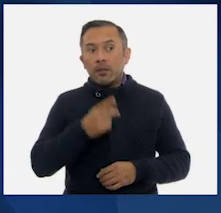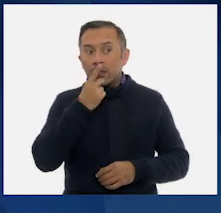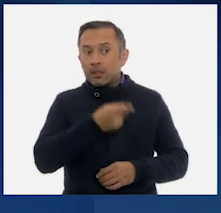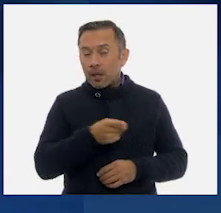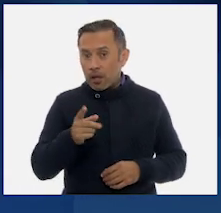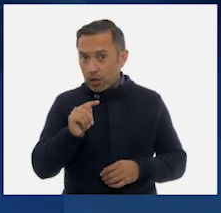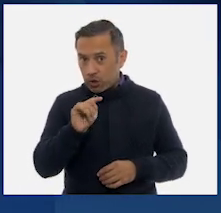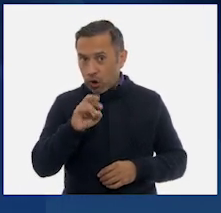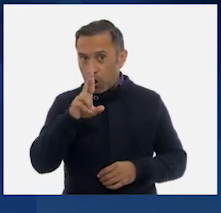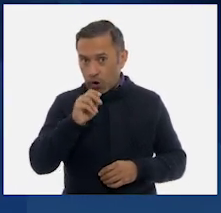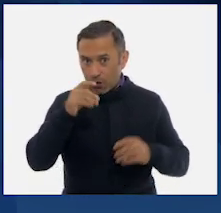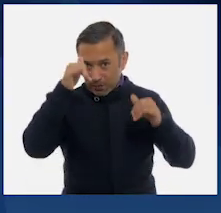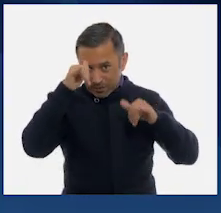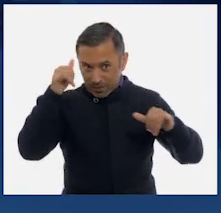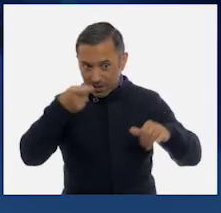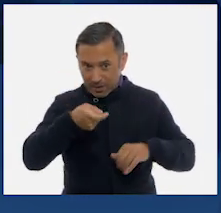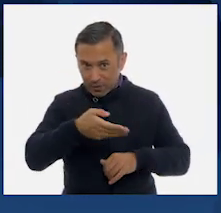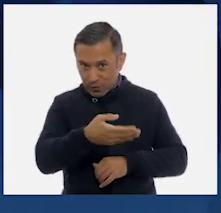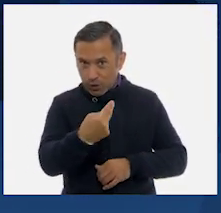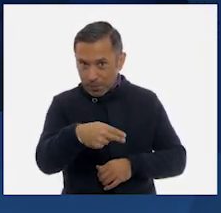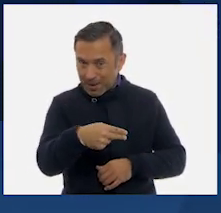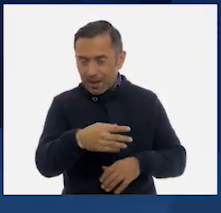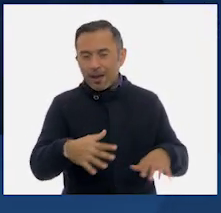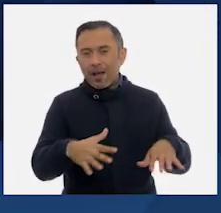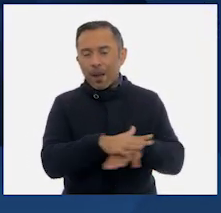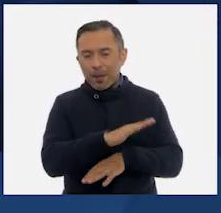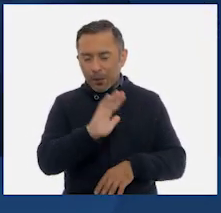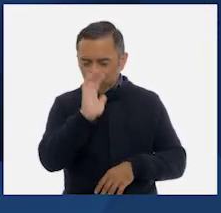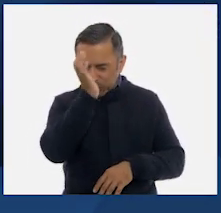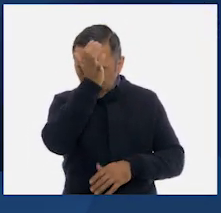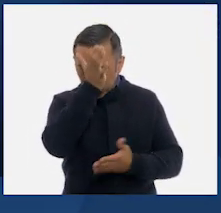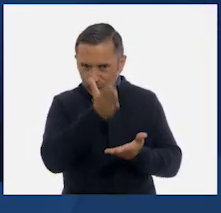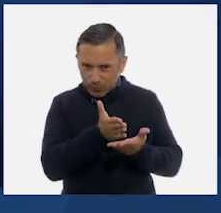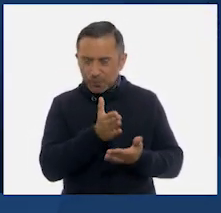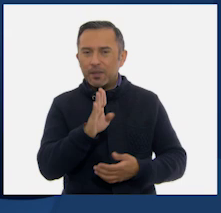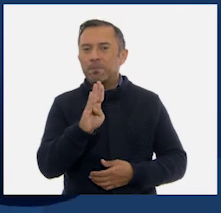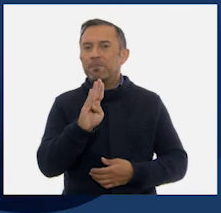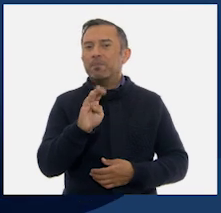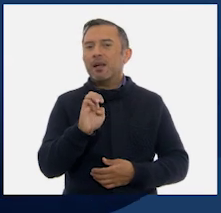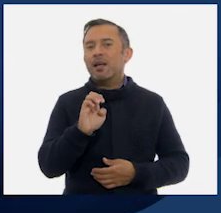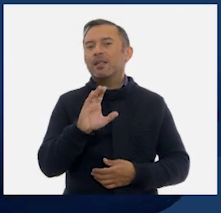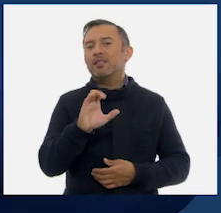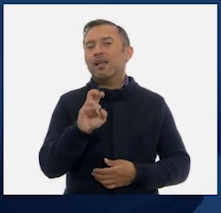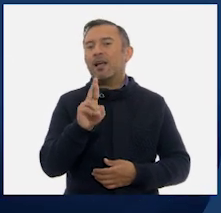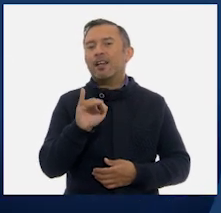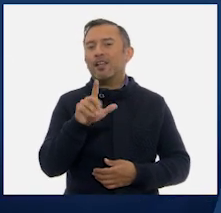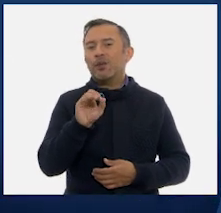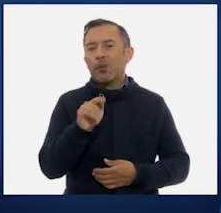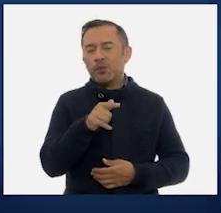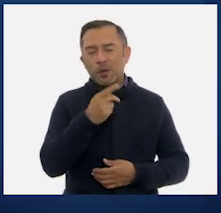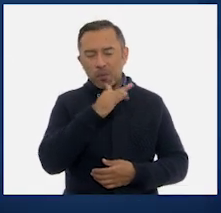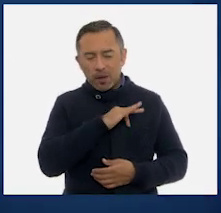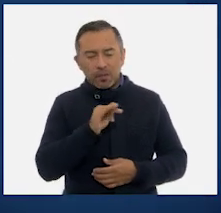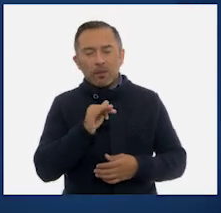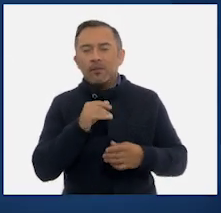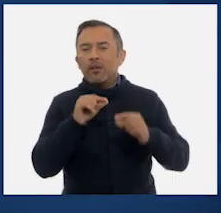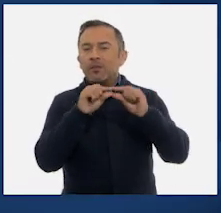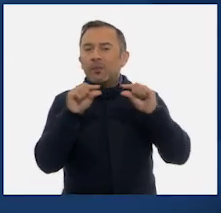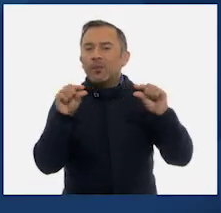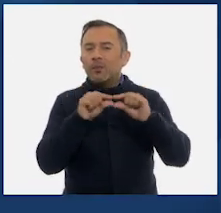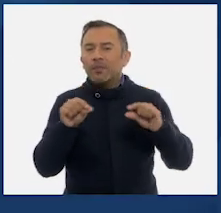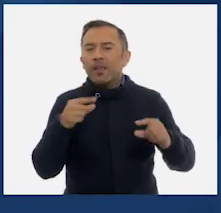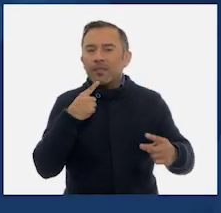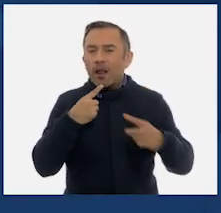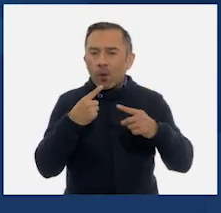Becerrillo. Sí. Y a través de los diálogos directos de los personajes, pues se escuchan más naturales, por decirlo de alguna